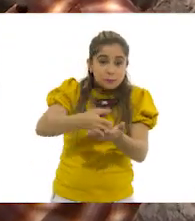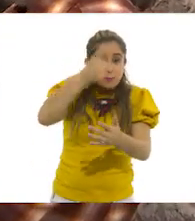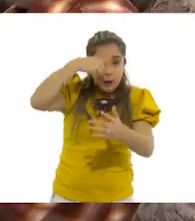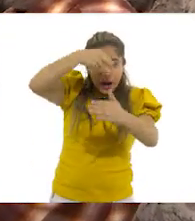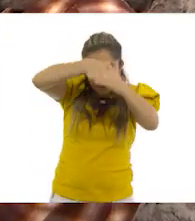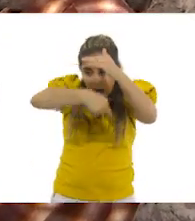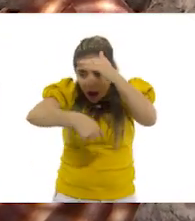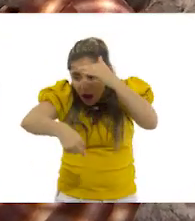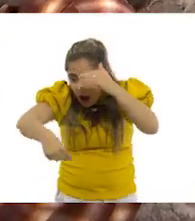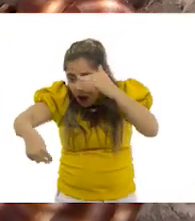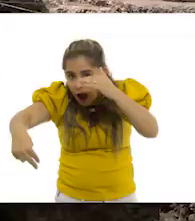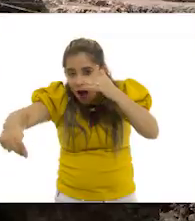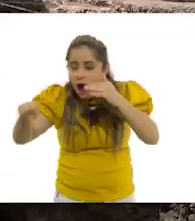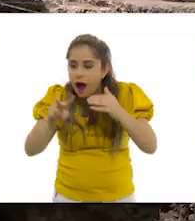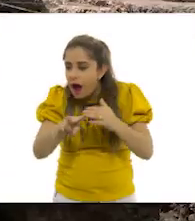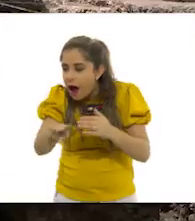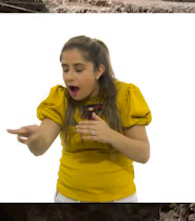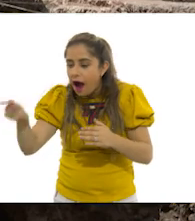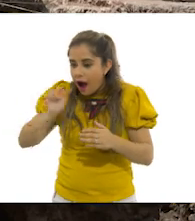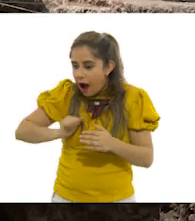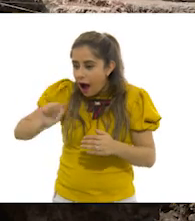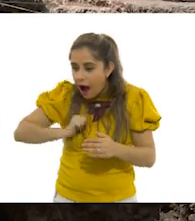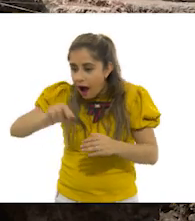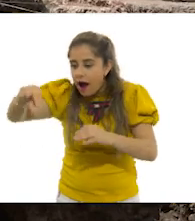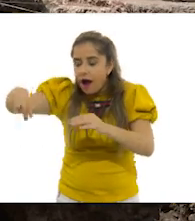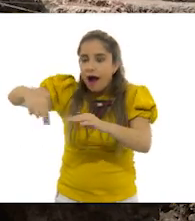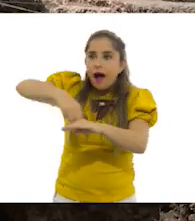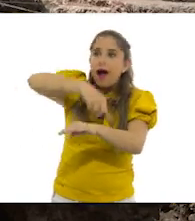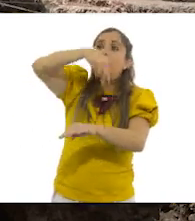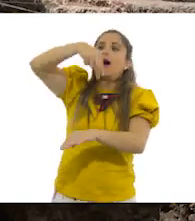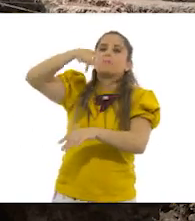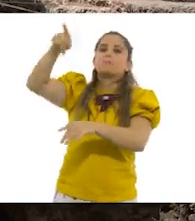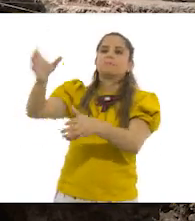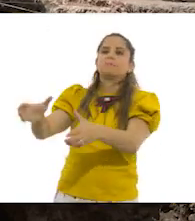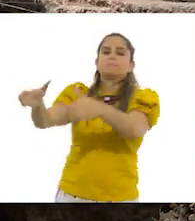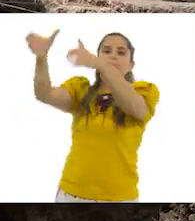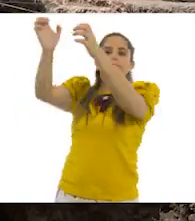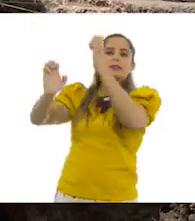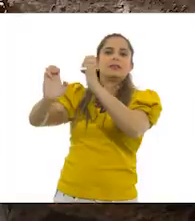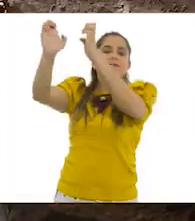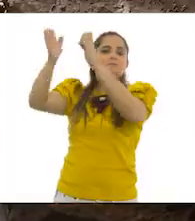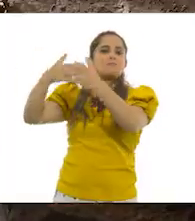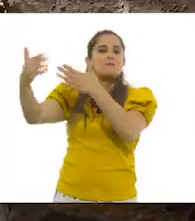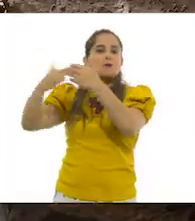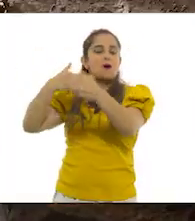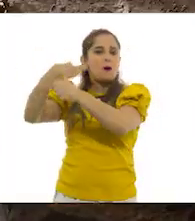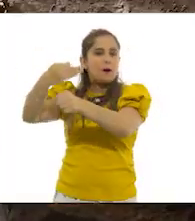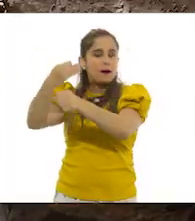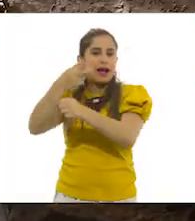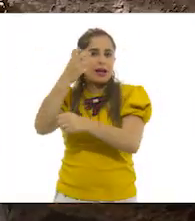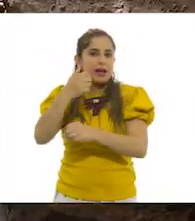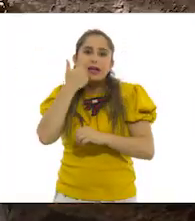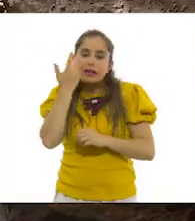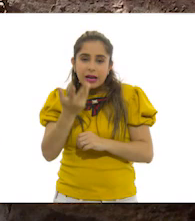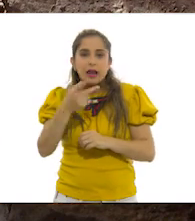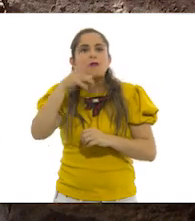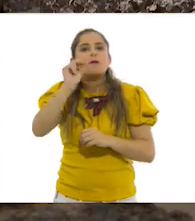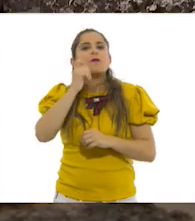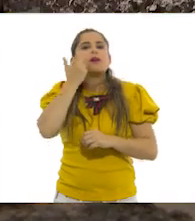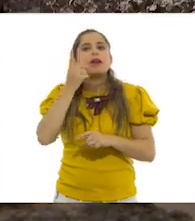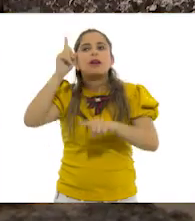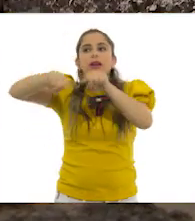aquí? Va a ser una ampliación del Hotel Catedral. Desde luego que se va a aprovechar la parte que no van a afectar